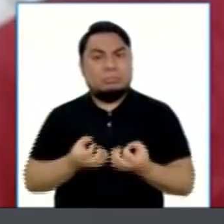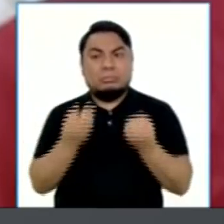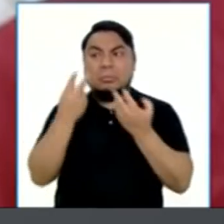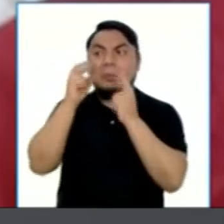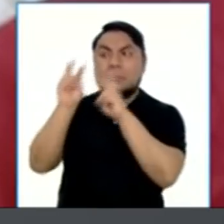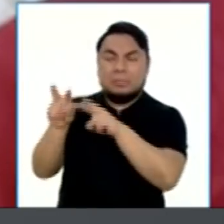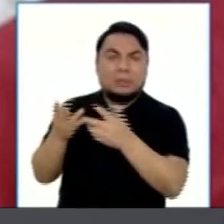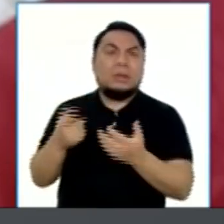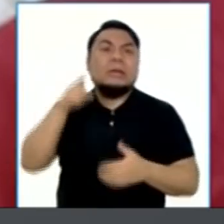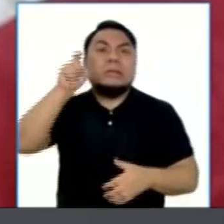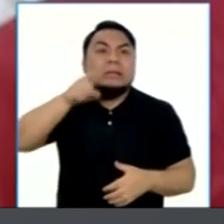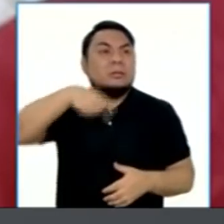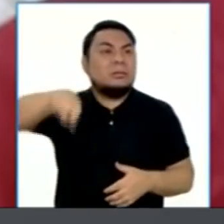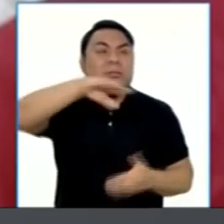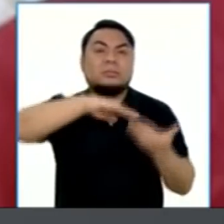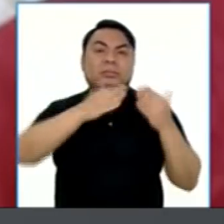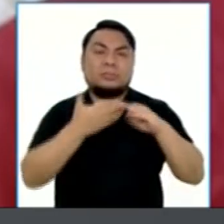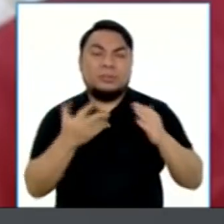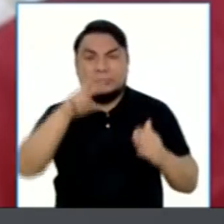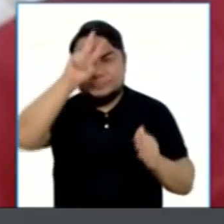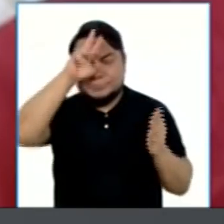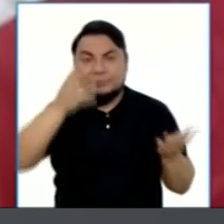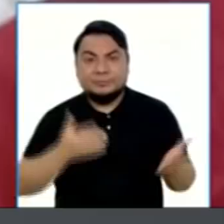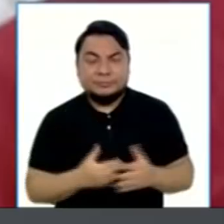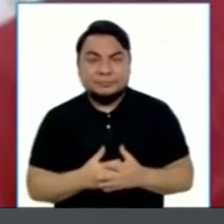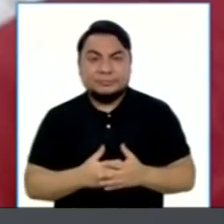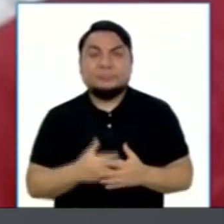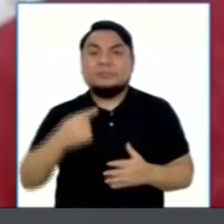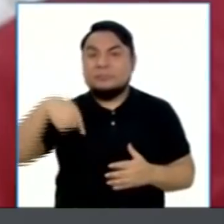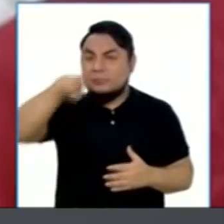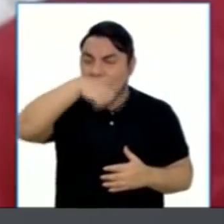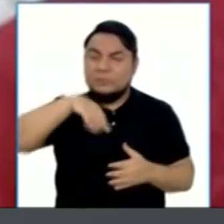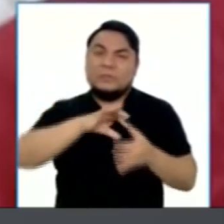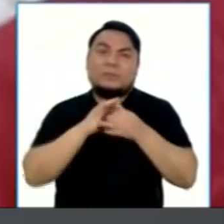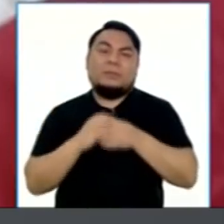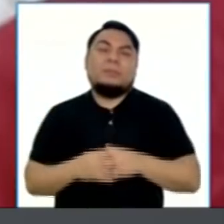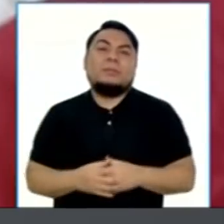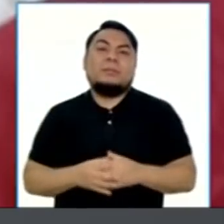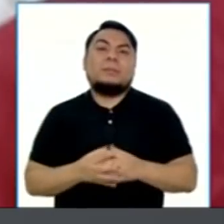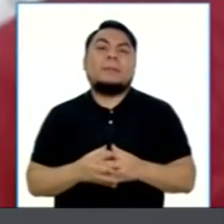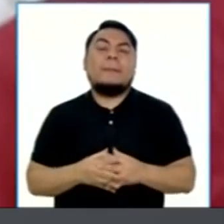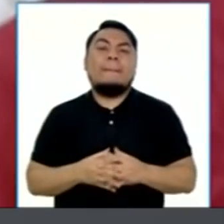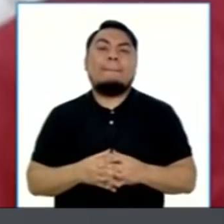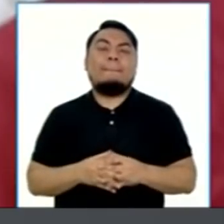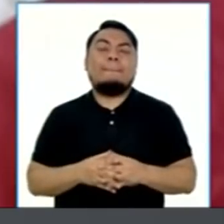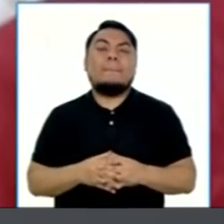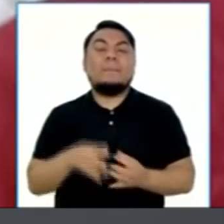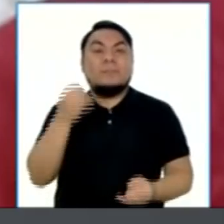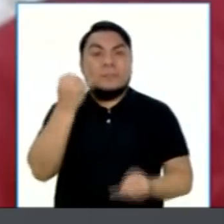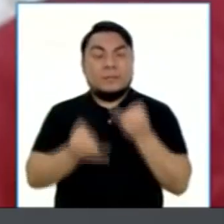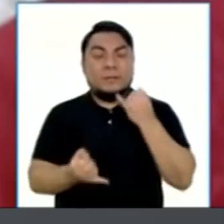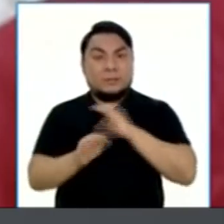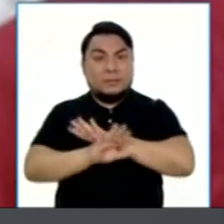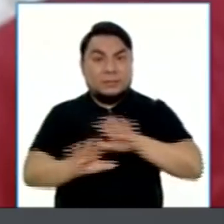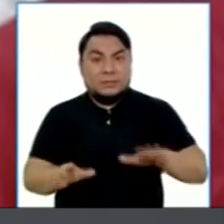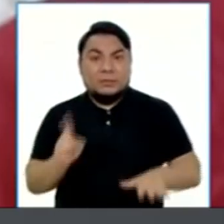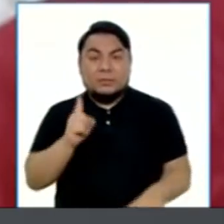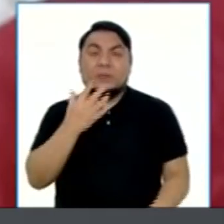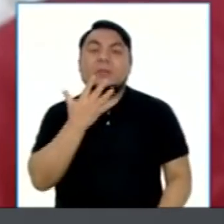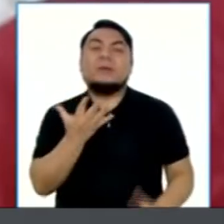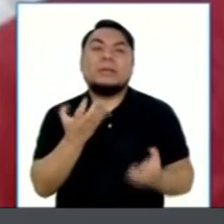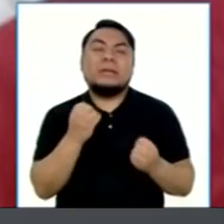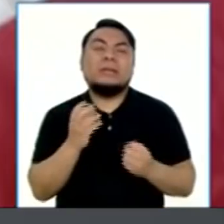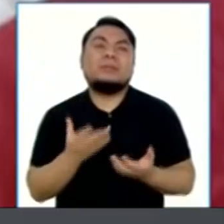circunstancias y de la necesidad de la población. Tenemos que hacerlo todos. Por último, para concluir, no quiero